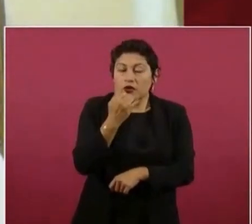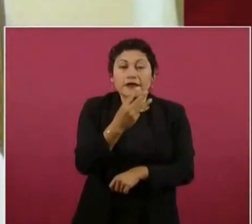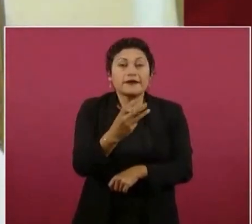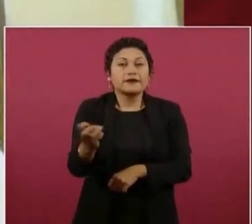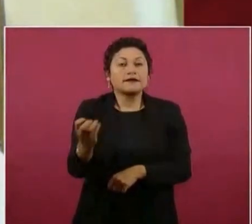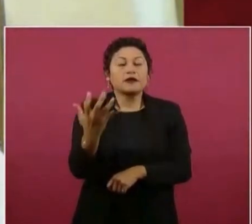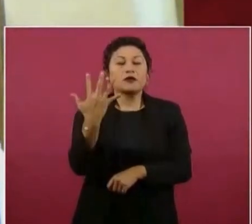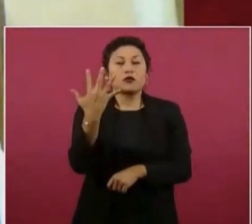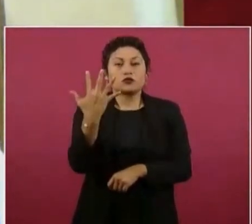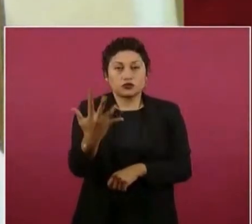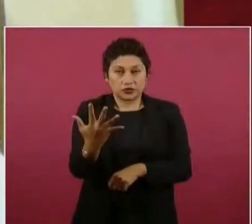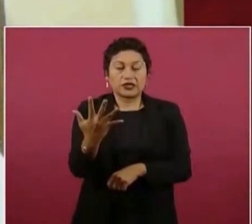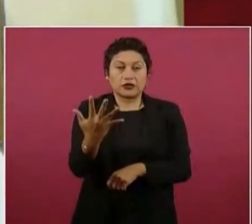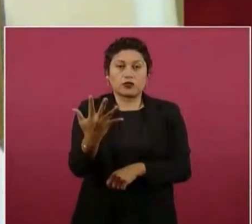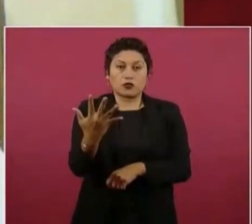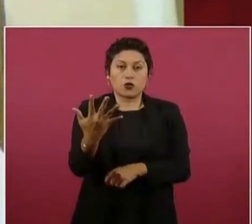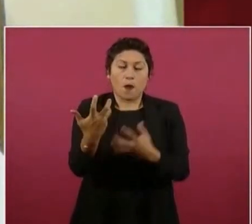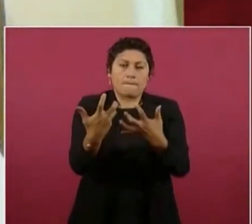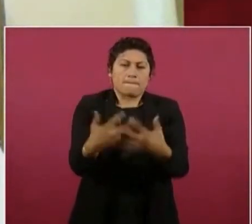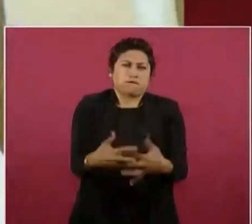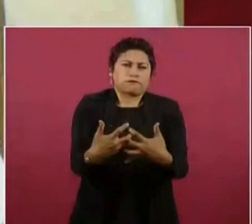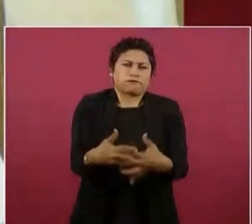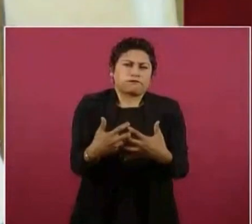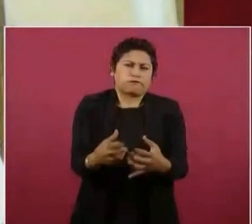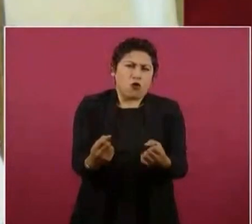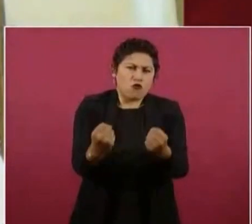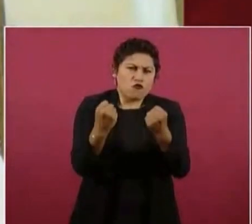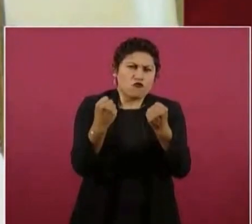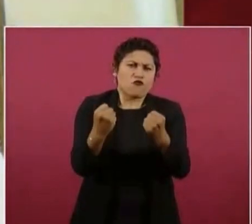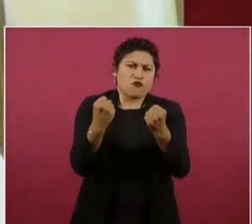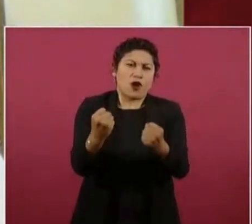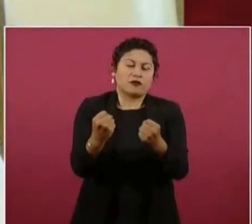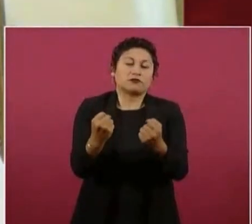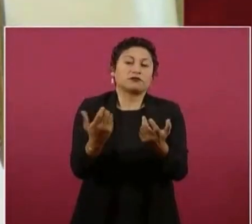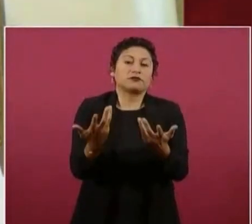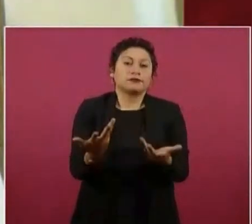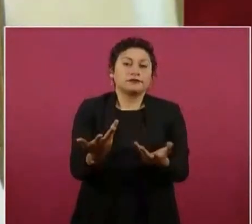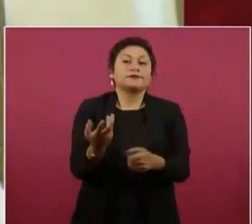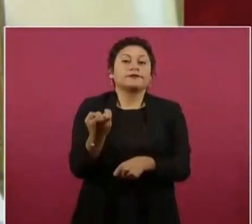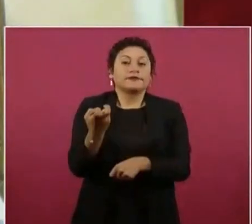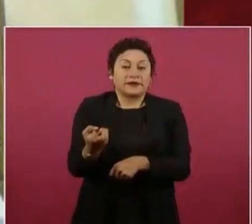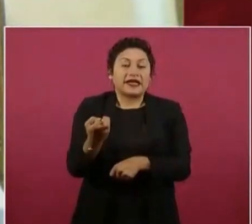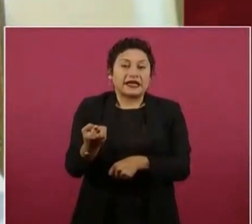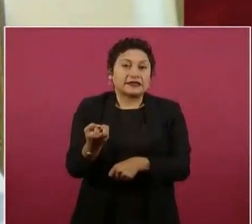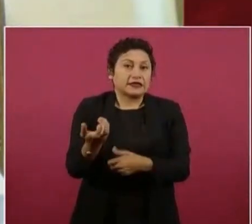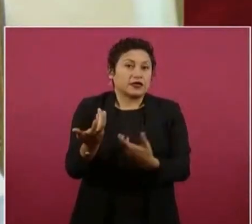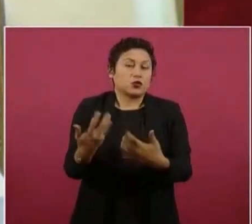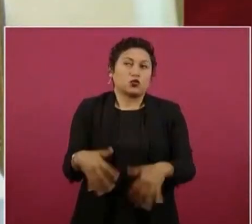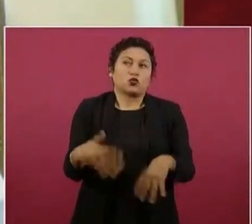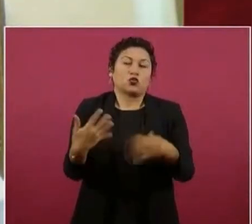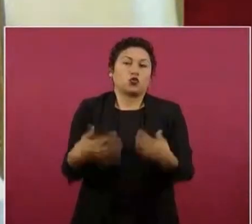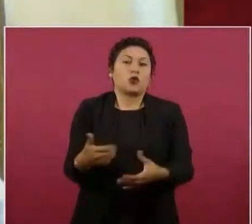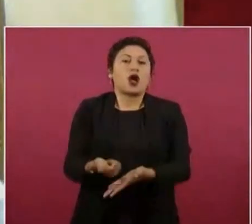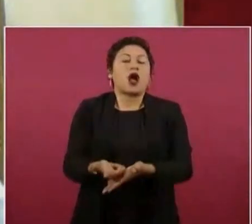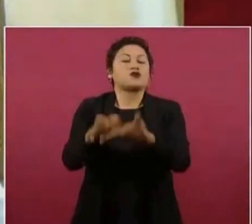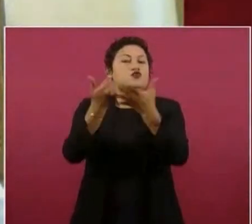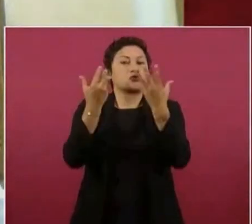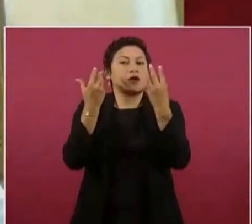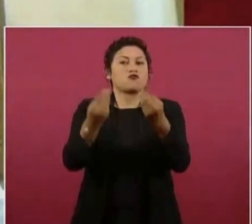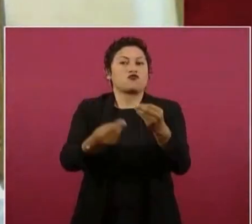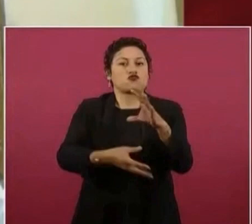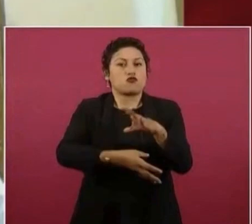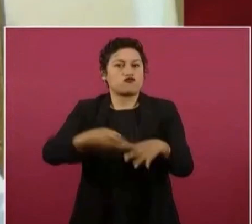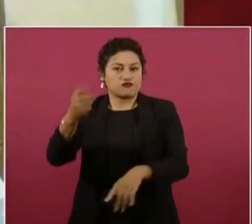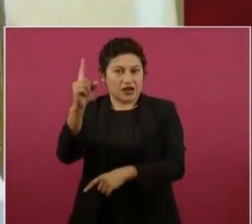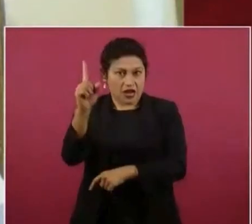305 caballos de fuerza, de los cuales estamos extrayendo una cantidad muy importante. Estos barrenos